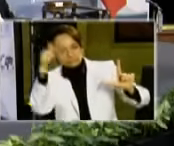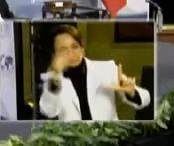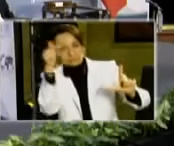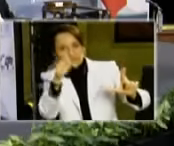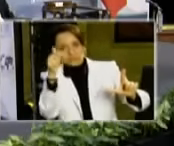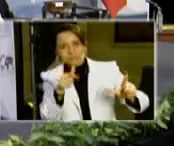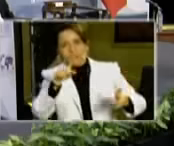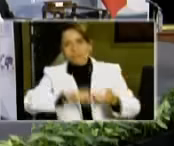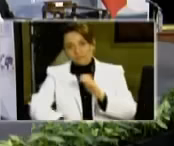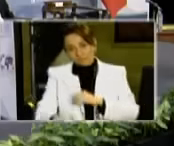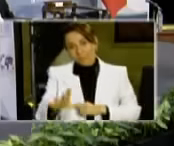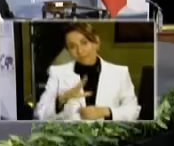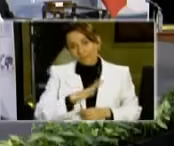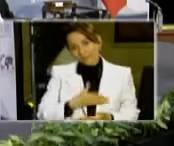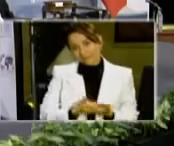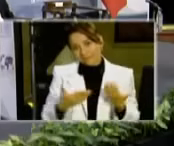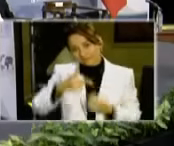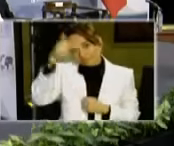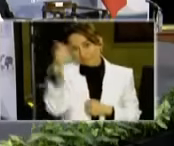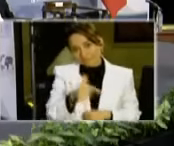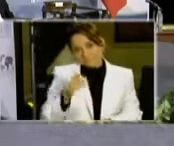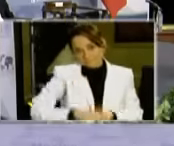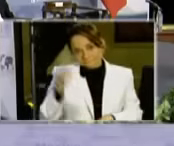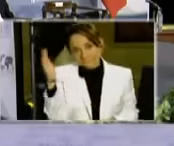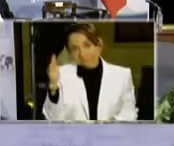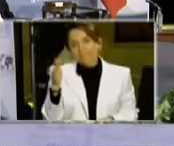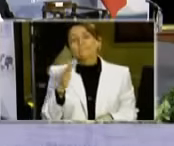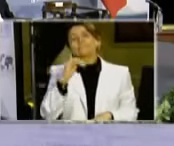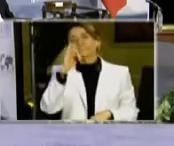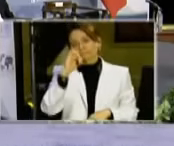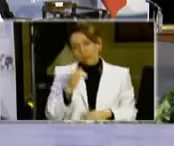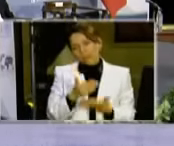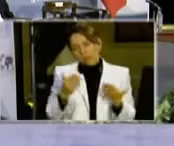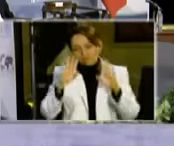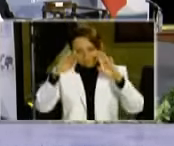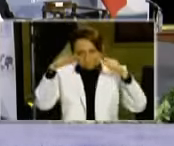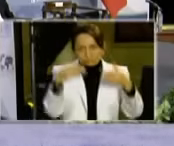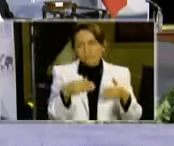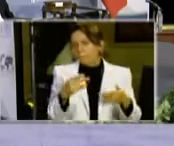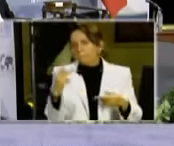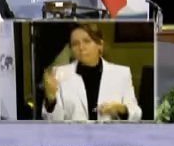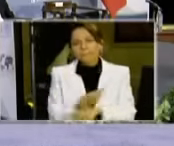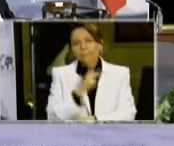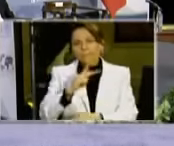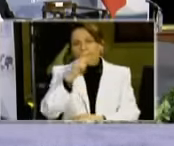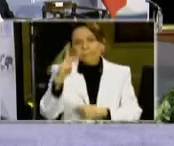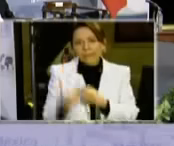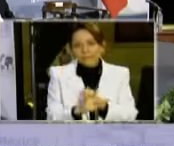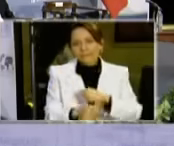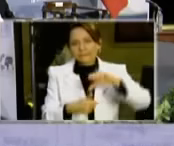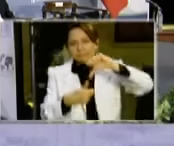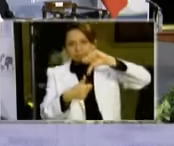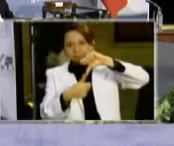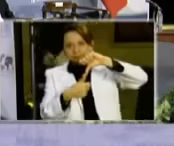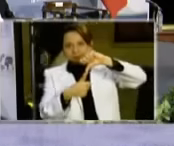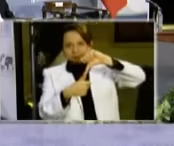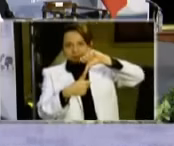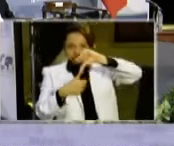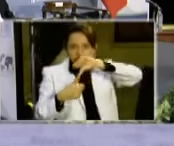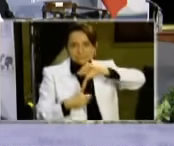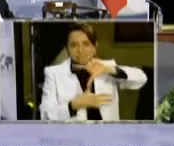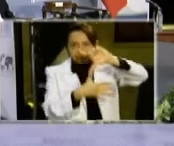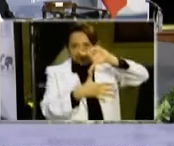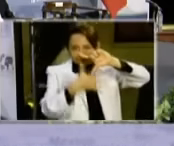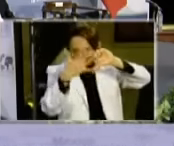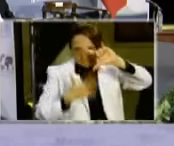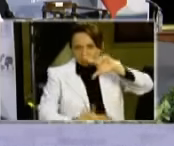de nuestro hemisferio y especialmente de los países de América Latina y el Caribe en los próximos años. Hago esta